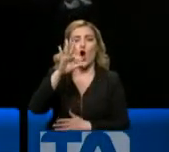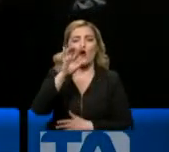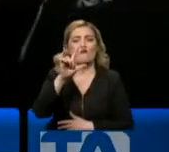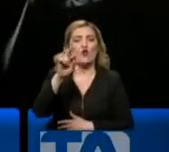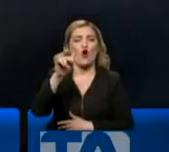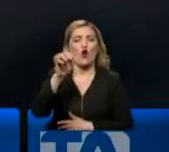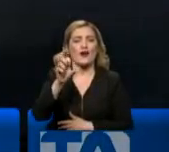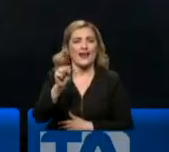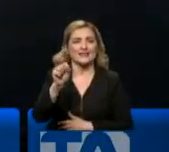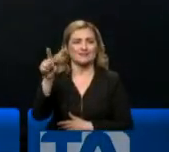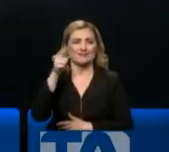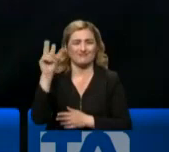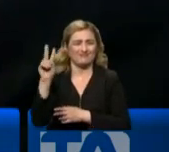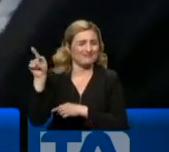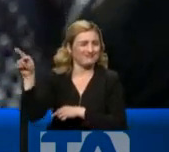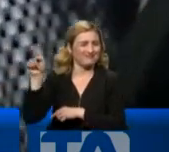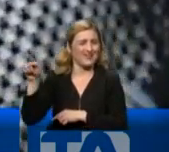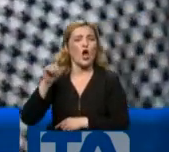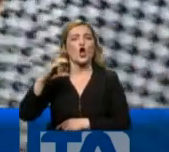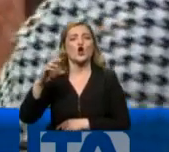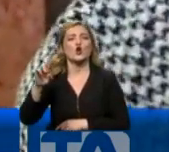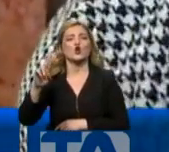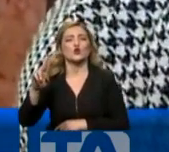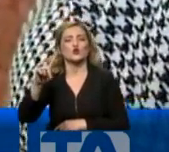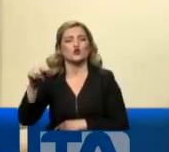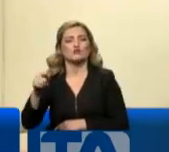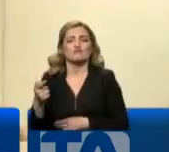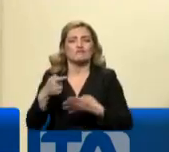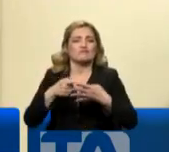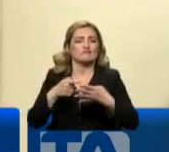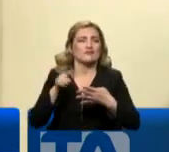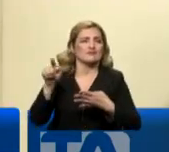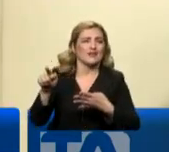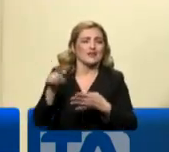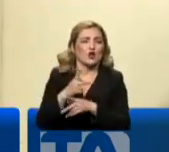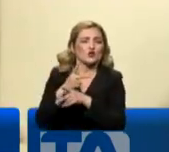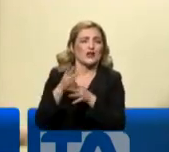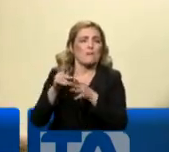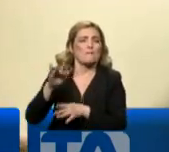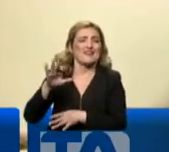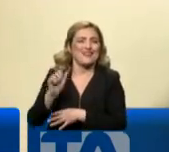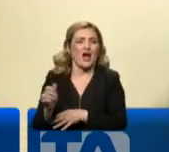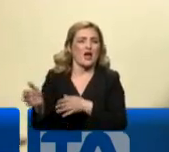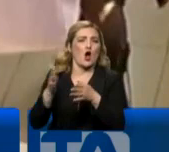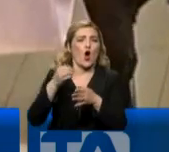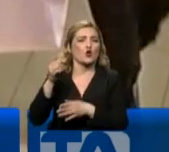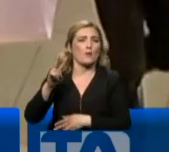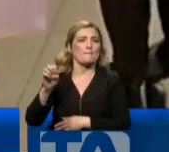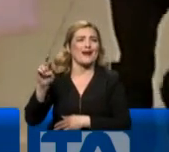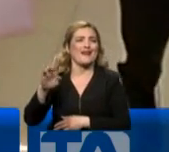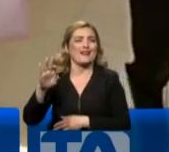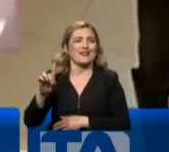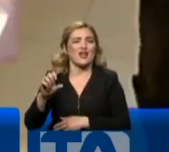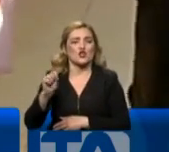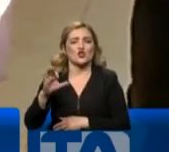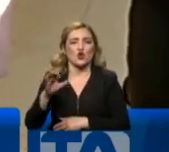que impulsan este juicio político es la presunta inacción de Atamaint ante las denuncias que los consejeros Pita y Verde Soto presentaron